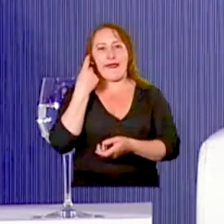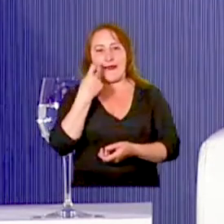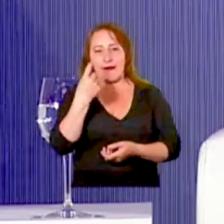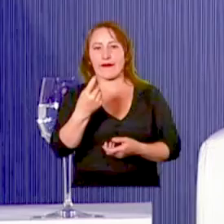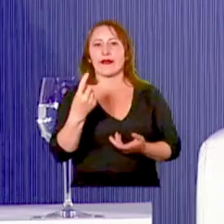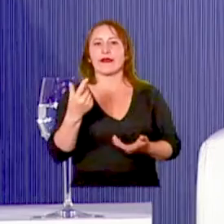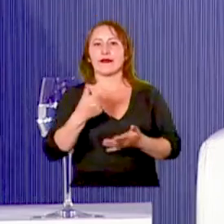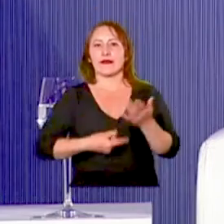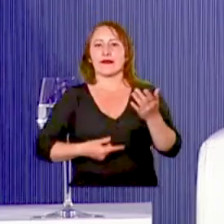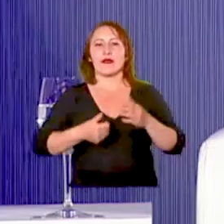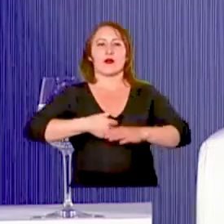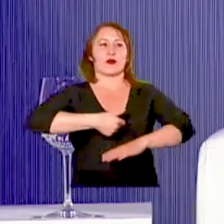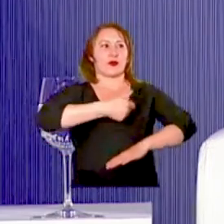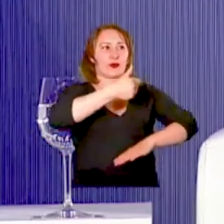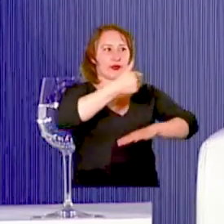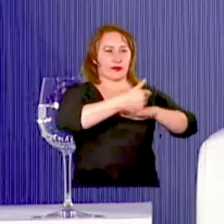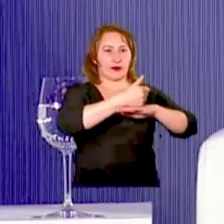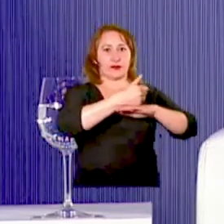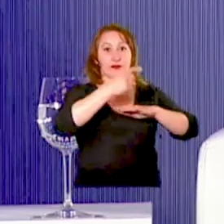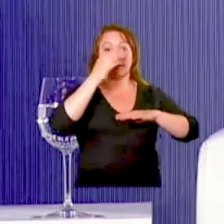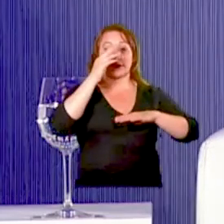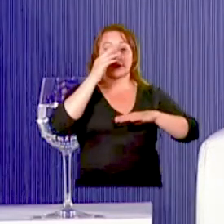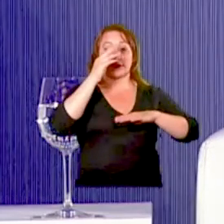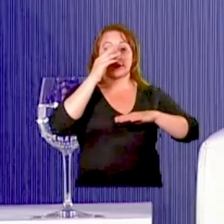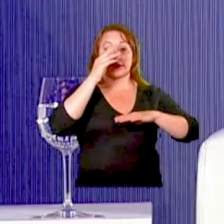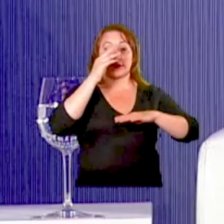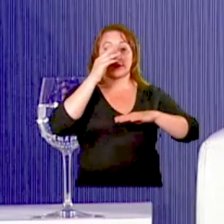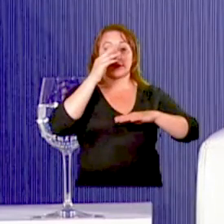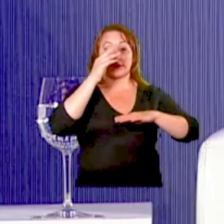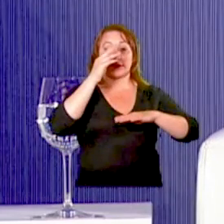que las autoridades del orden nacional que